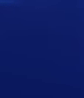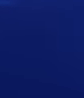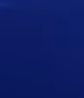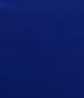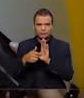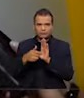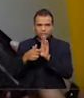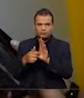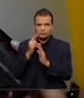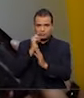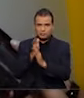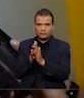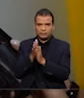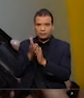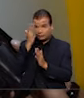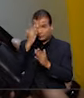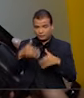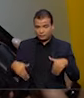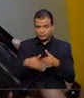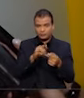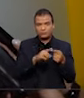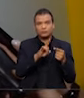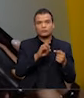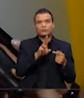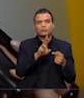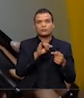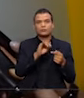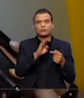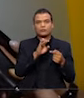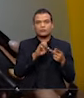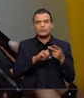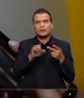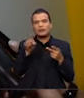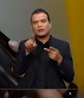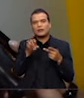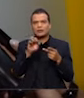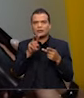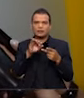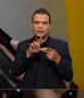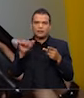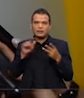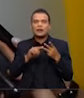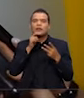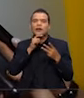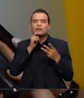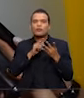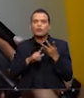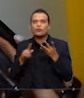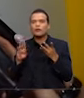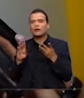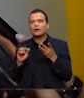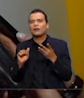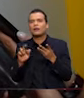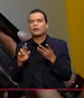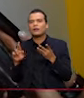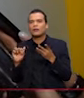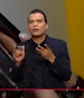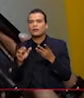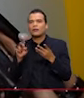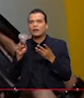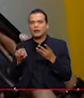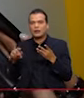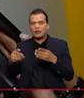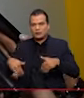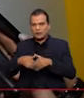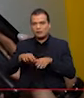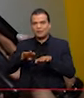En la vía de La Uribe, Sevilla, Caicedonia, Río Barragán, ahí tenemos una pérdida de banca saliendo del municipio de Sevilla,